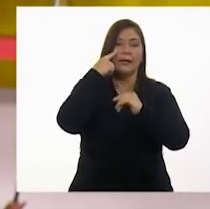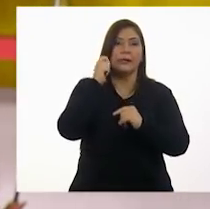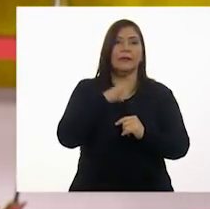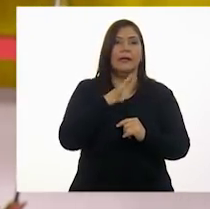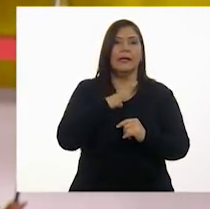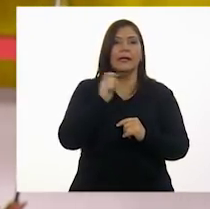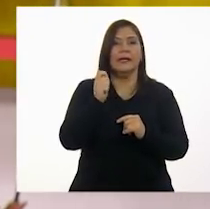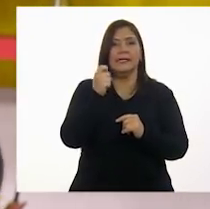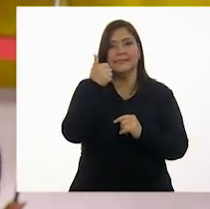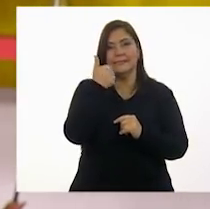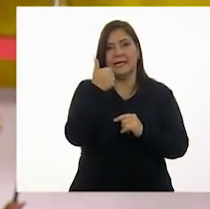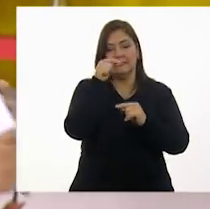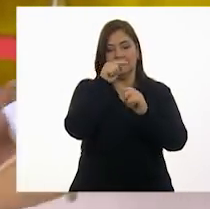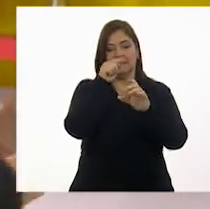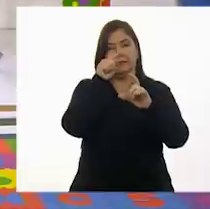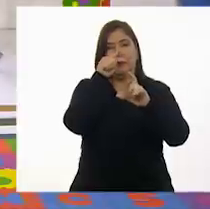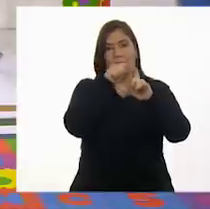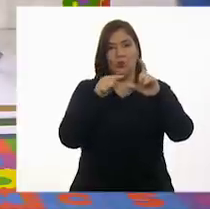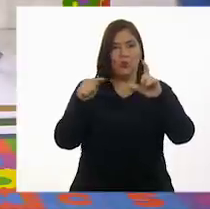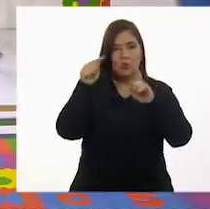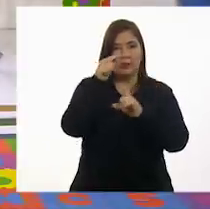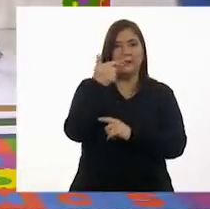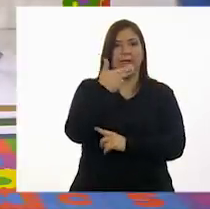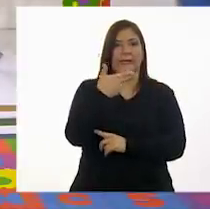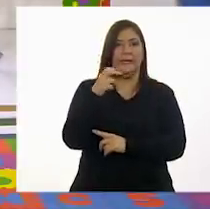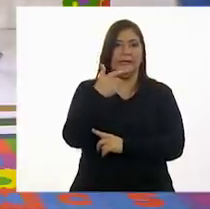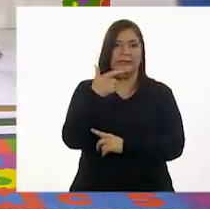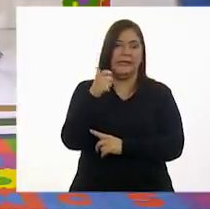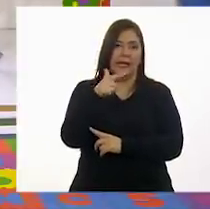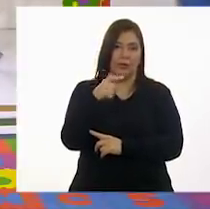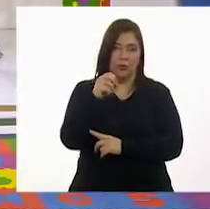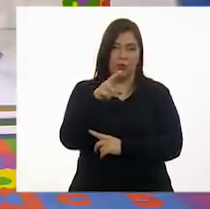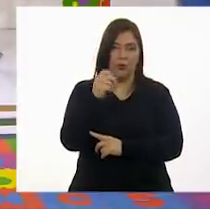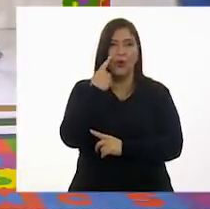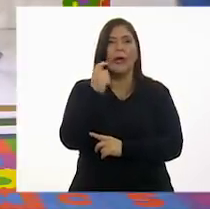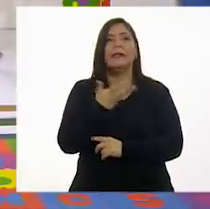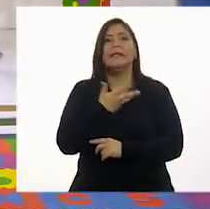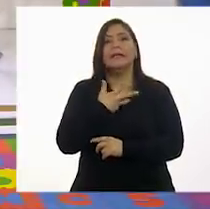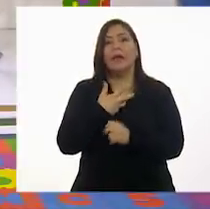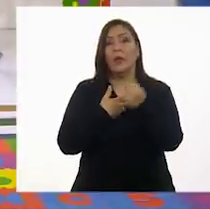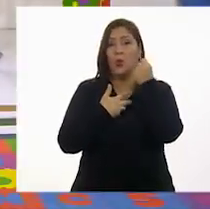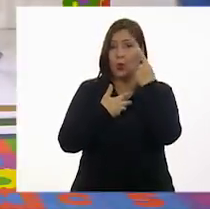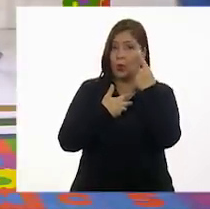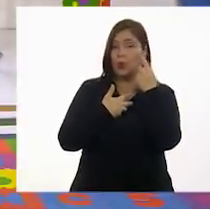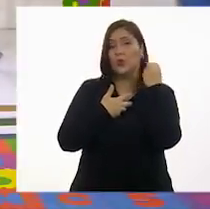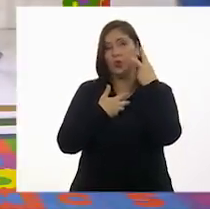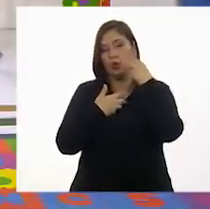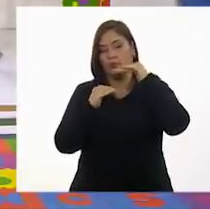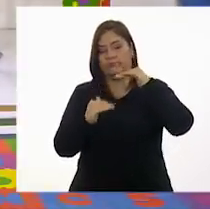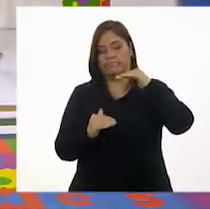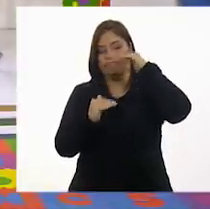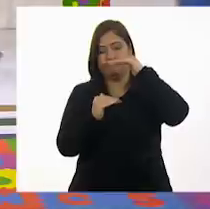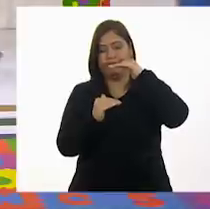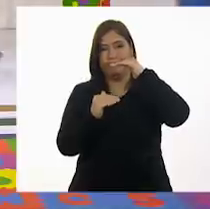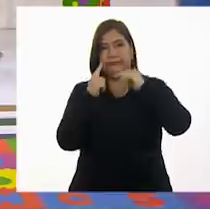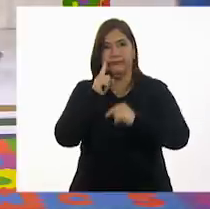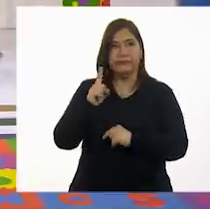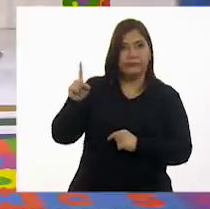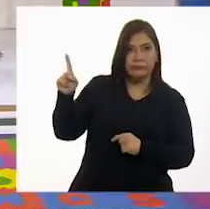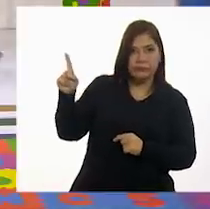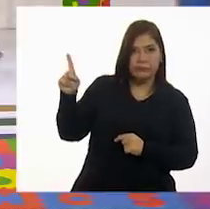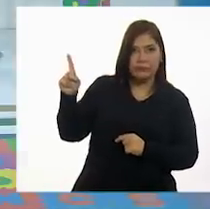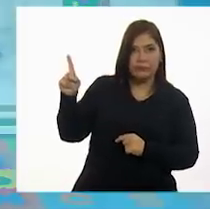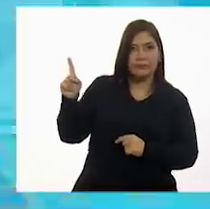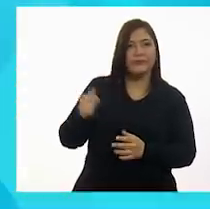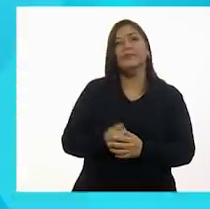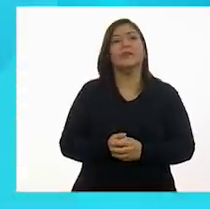un hexágono. Un hexágono. ¿Cuántos hexágonos tiene? Tiene uno y dos por el otro lado. Muy bien. Vamos